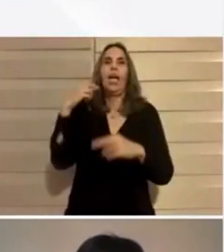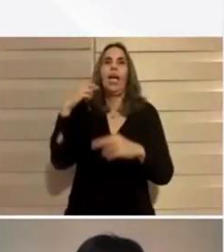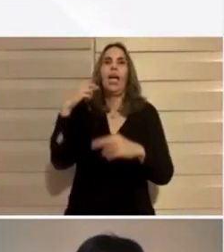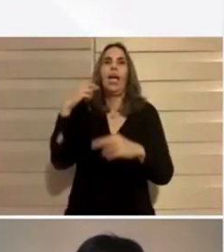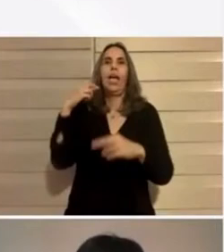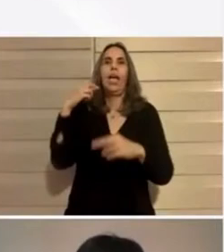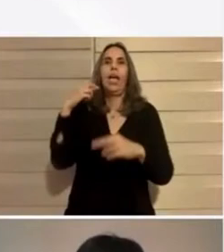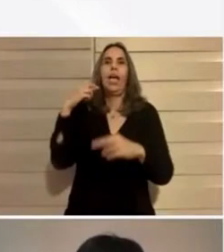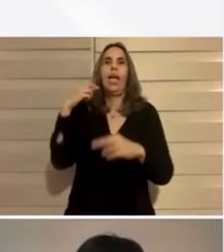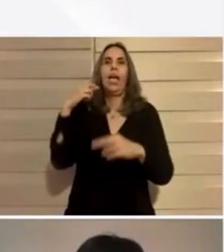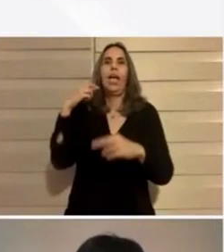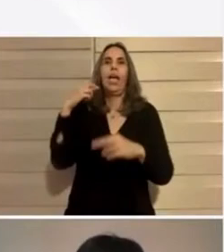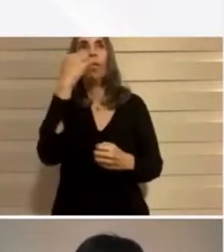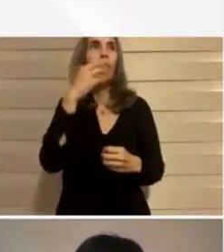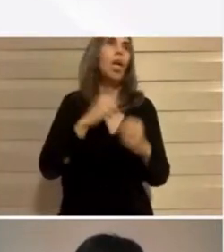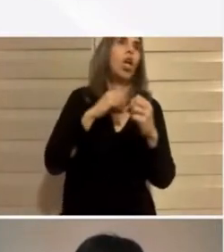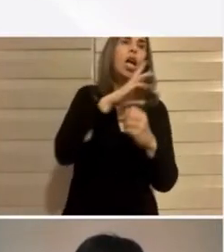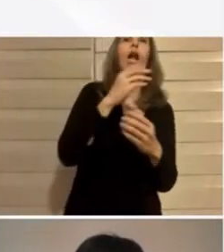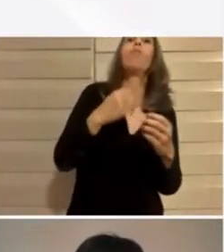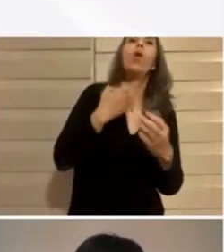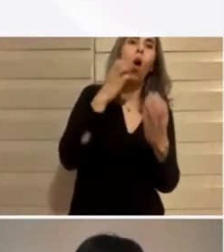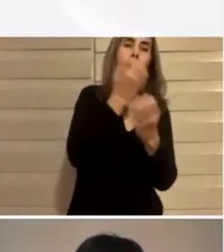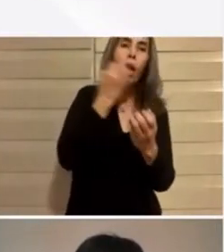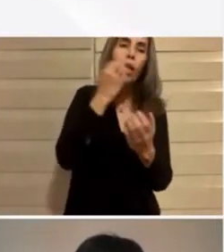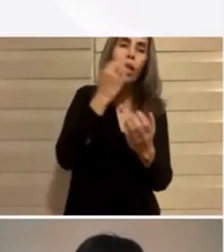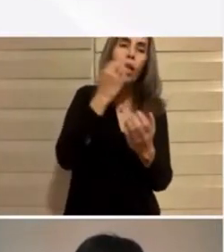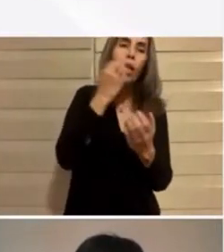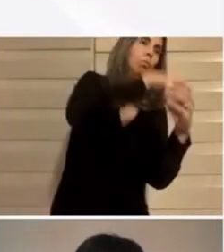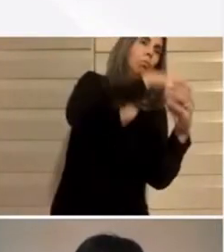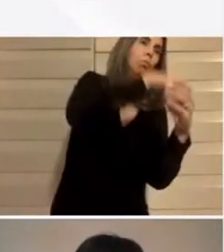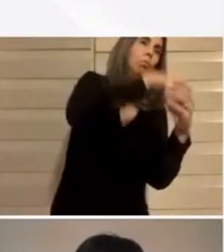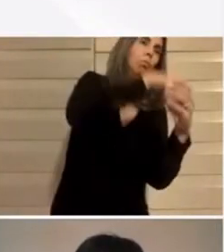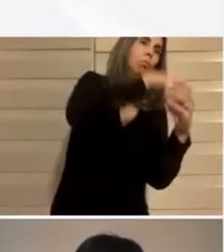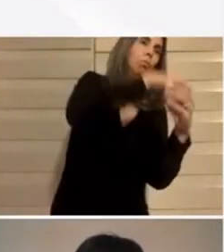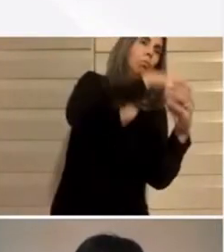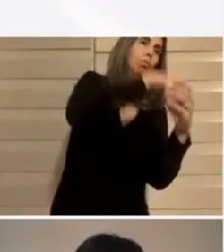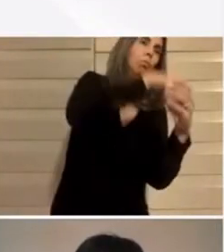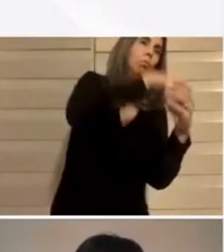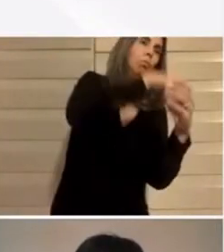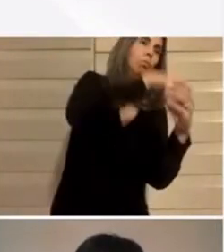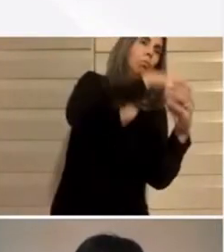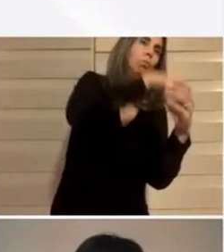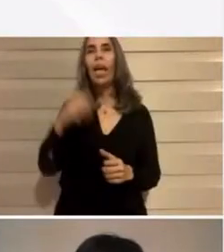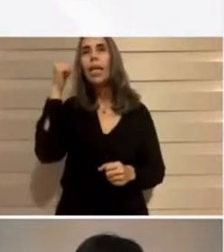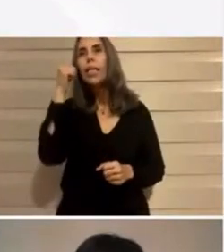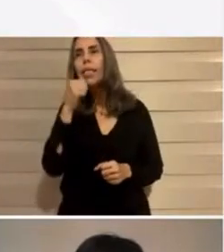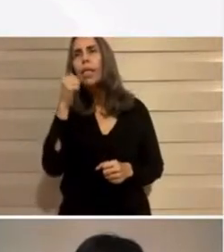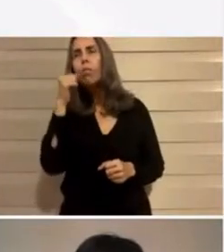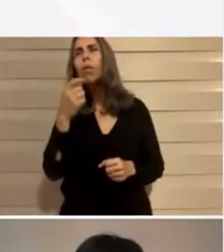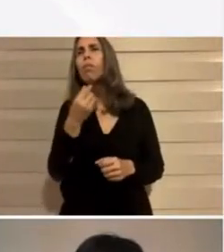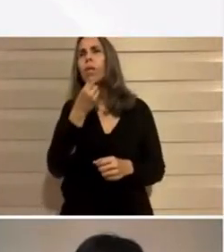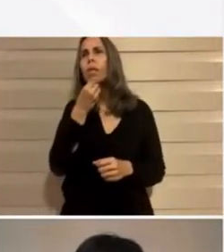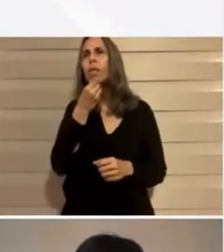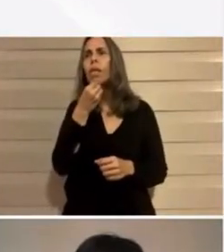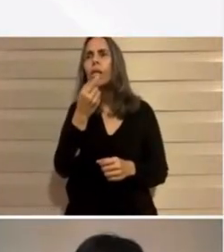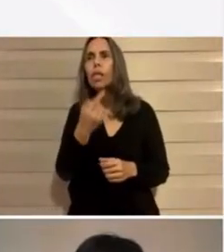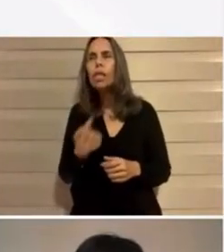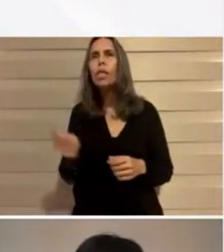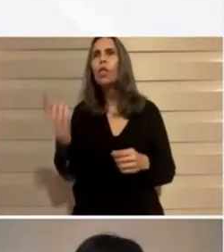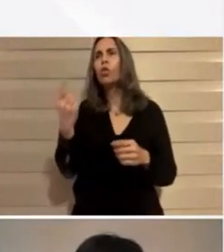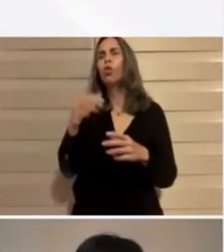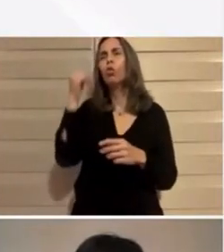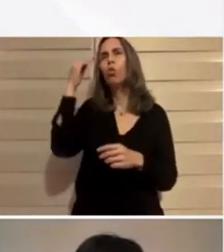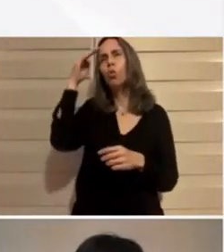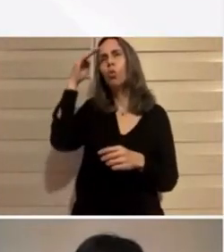cuando somos niños, tenemos la idea de que el dinero llega a la casa porque llega. Pero no. El dinero llega a la casa